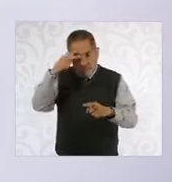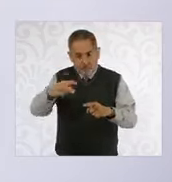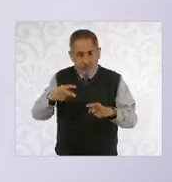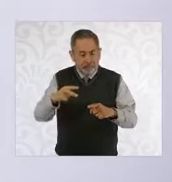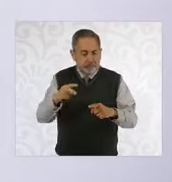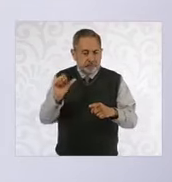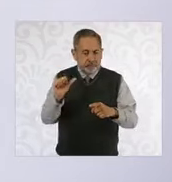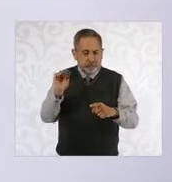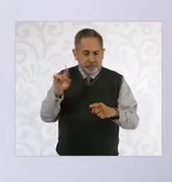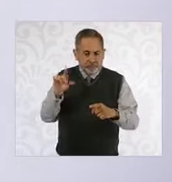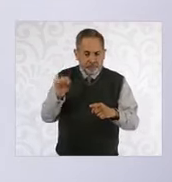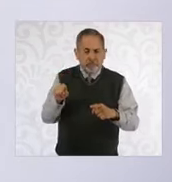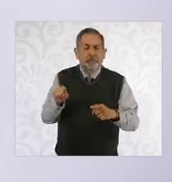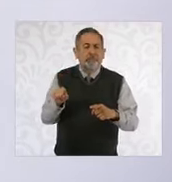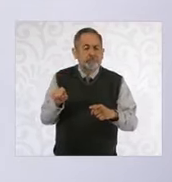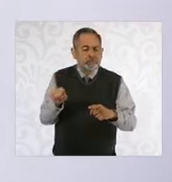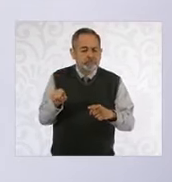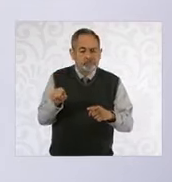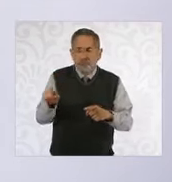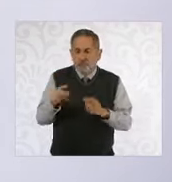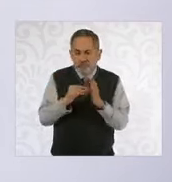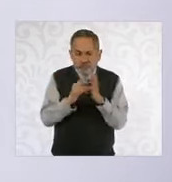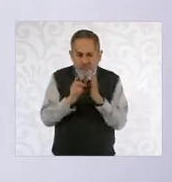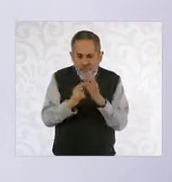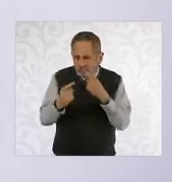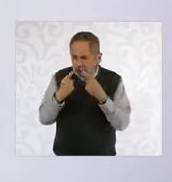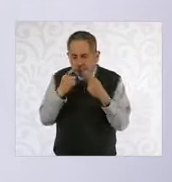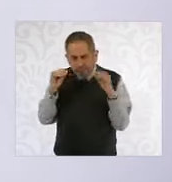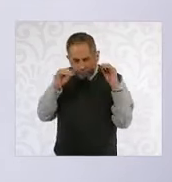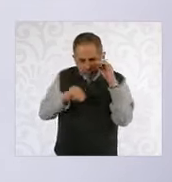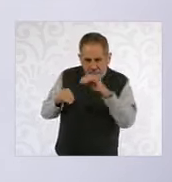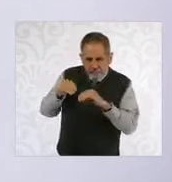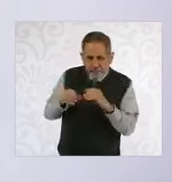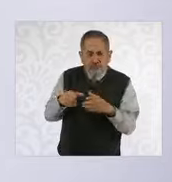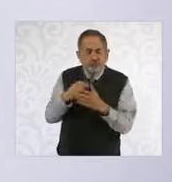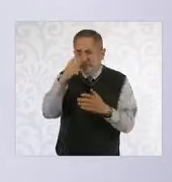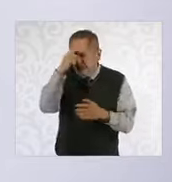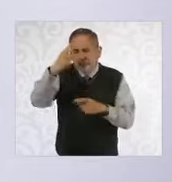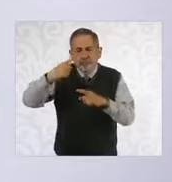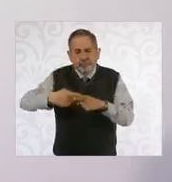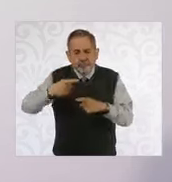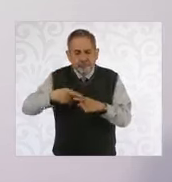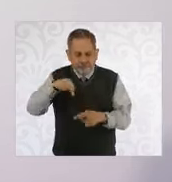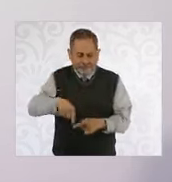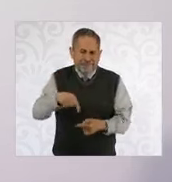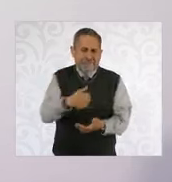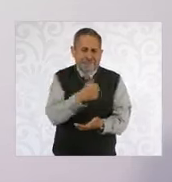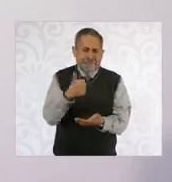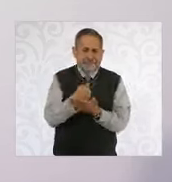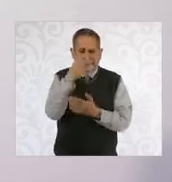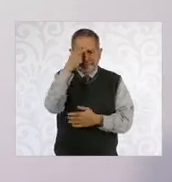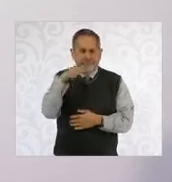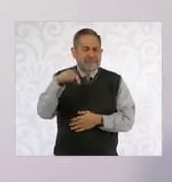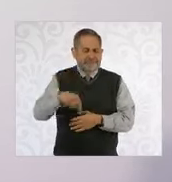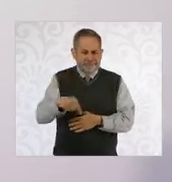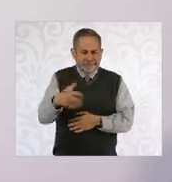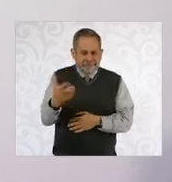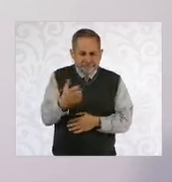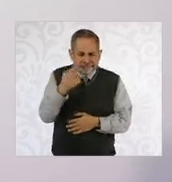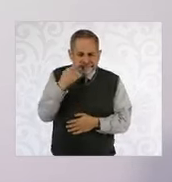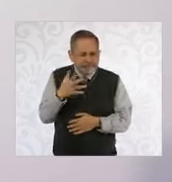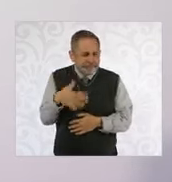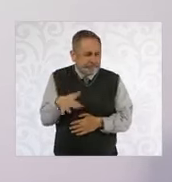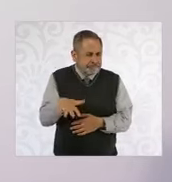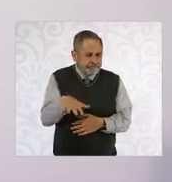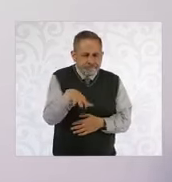el presidente López Obrador, fue una metodología que diseñamos en la Ciudad de México para encontrar a